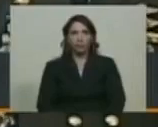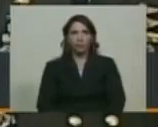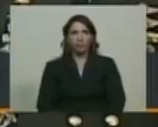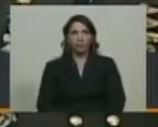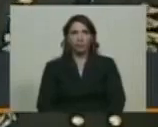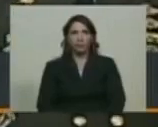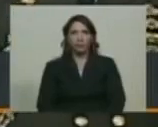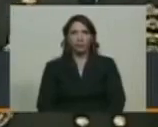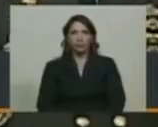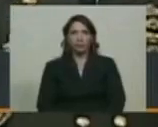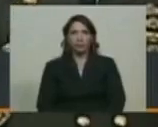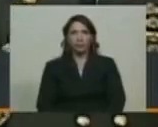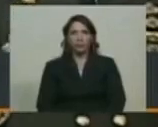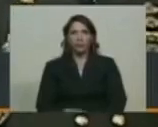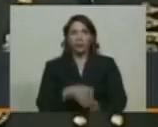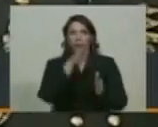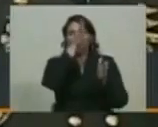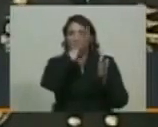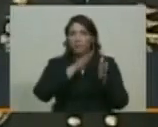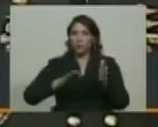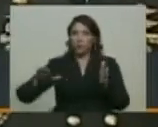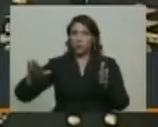el Panteón Nacional